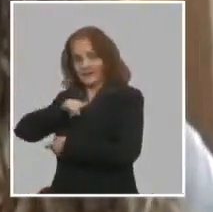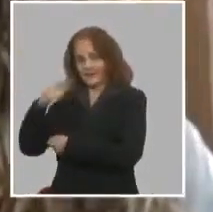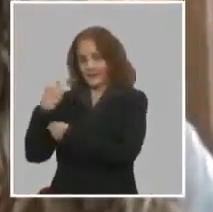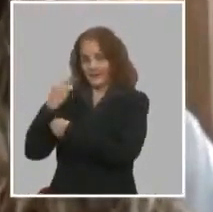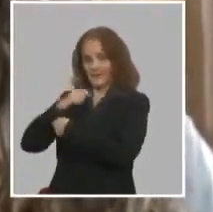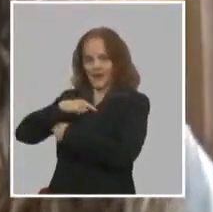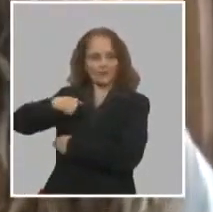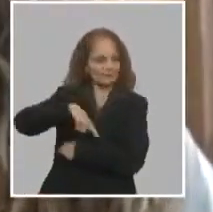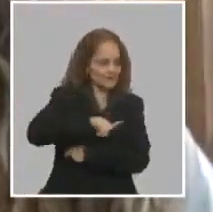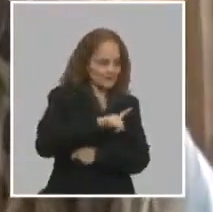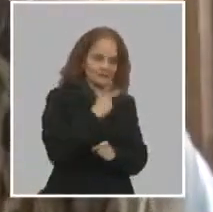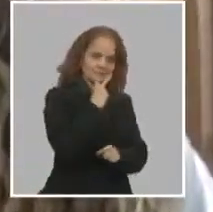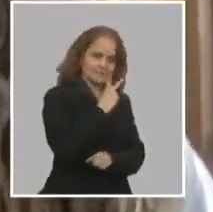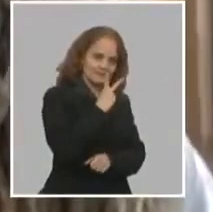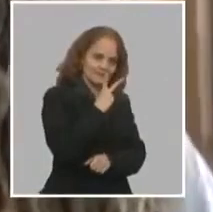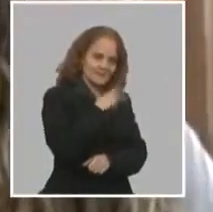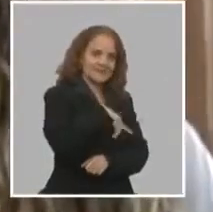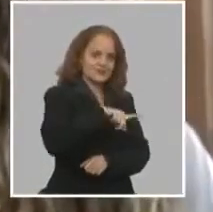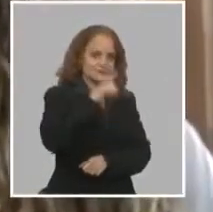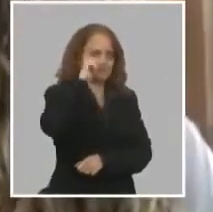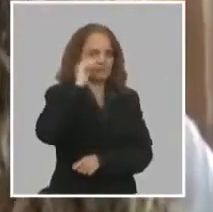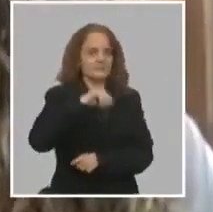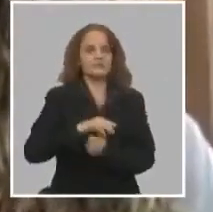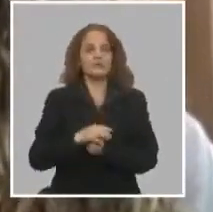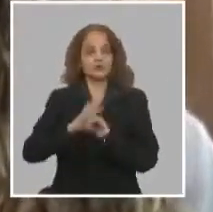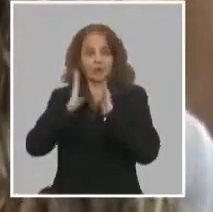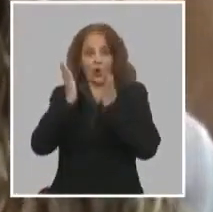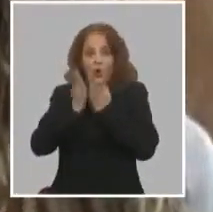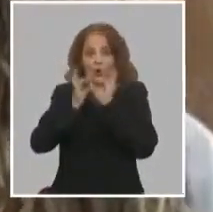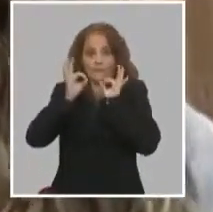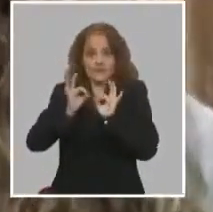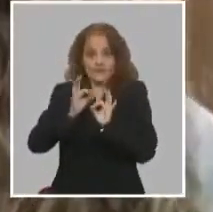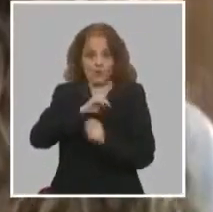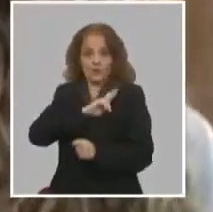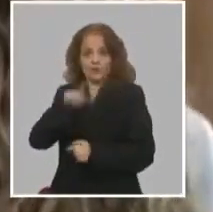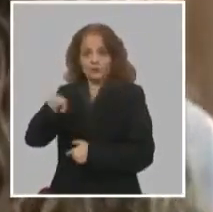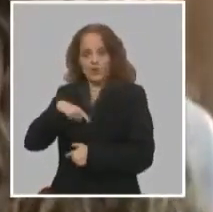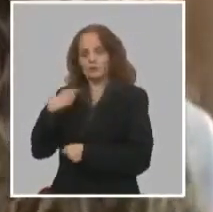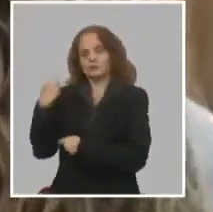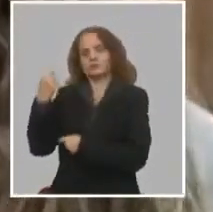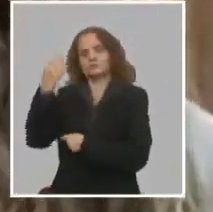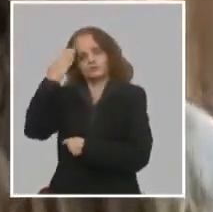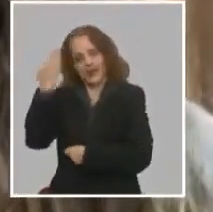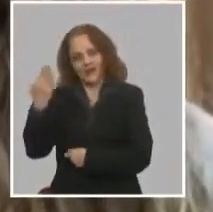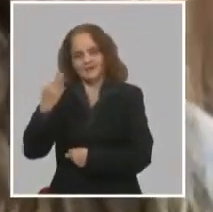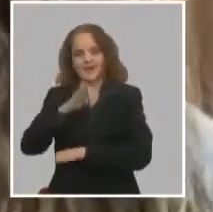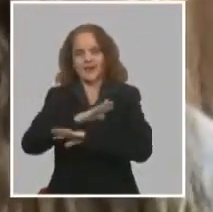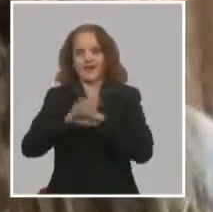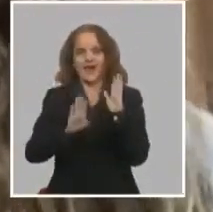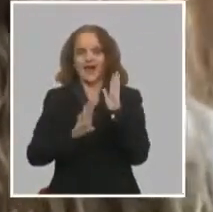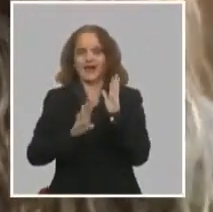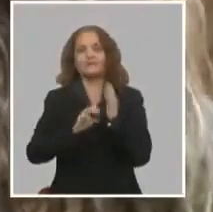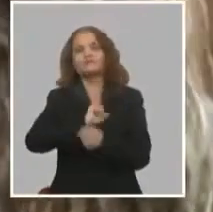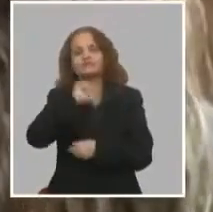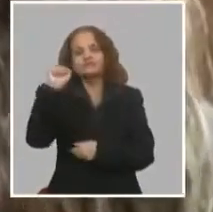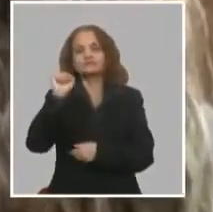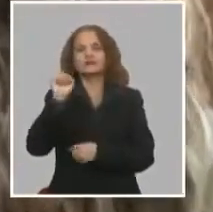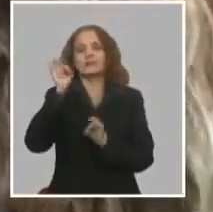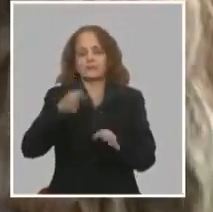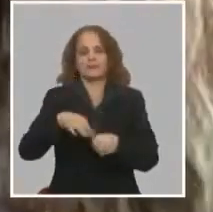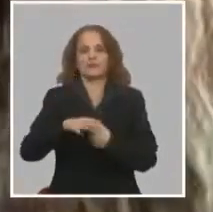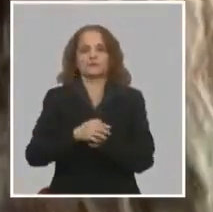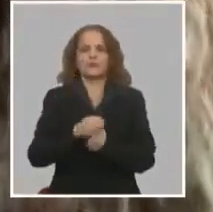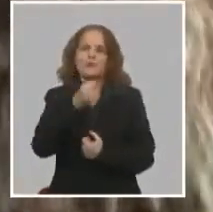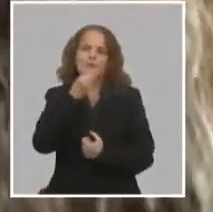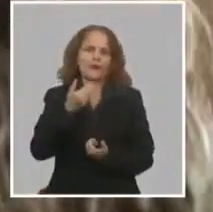de ciencias médicas, solamente por nuestra revolución es posible hacer, y es poder desempeñarnos con la humildad, con la